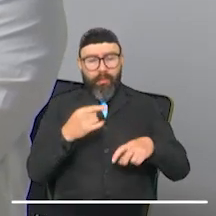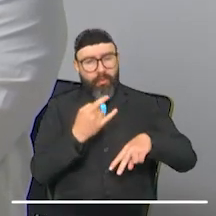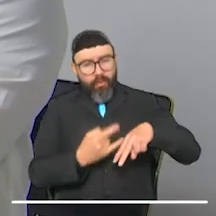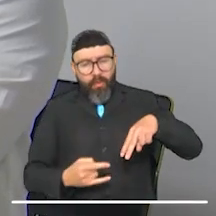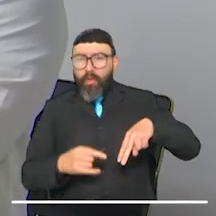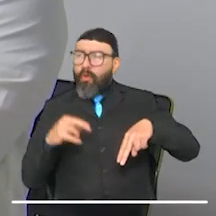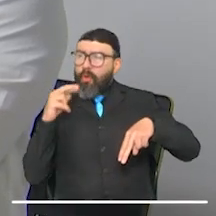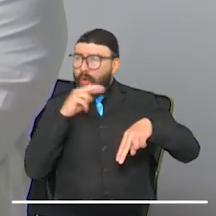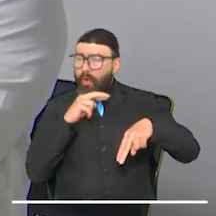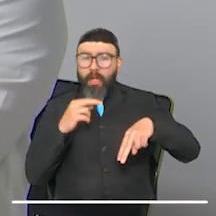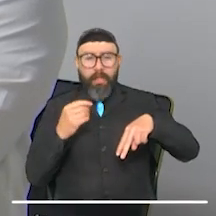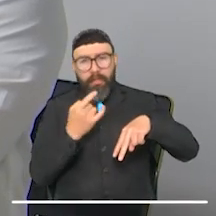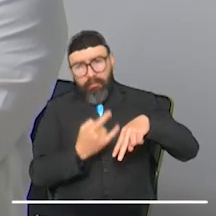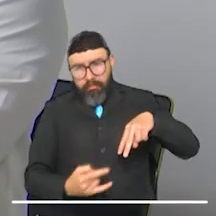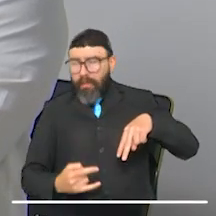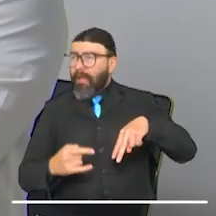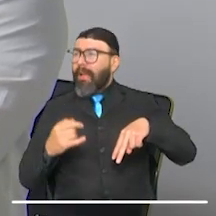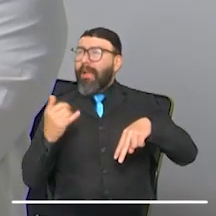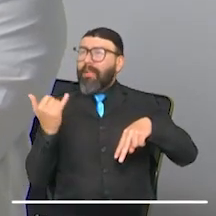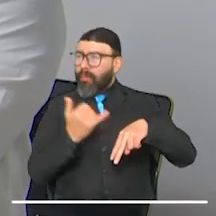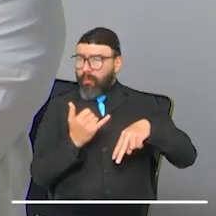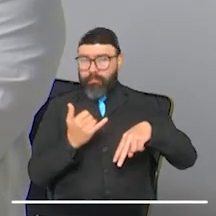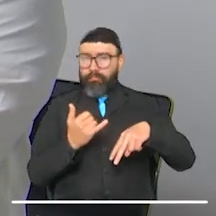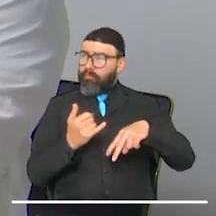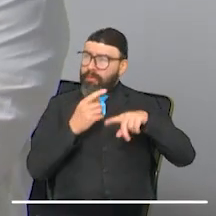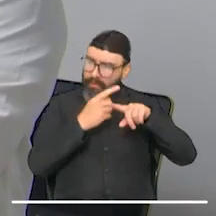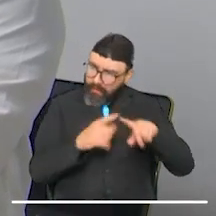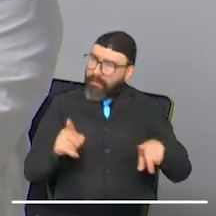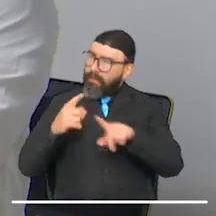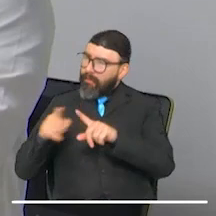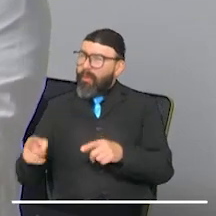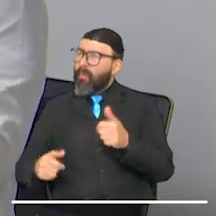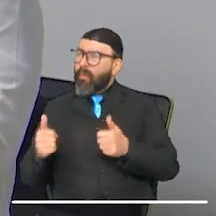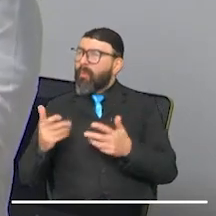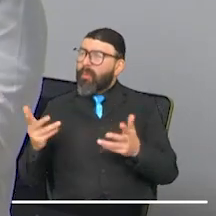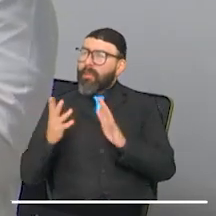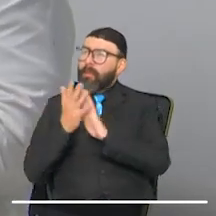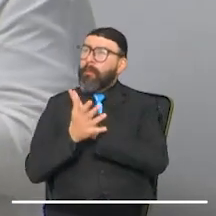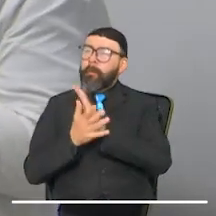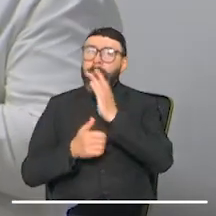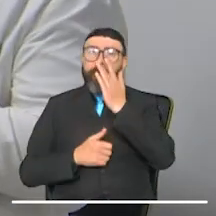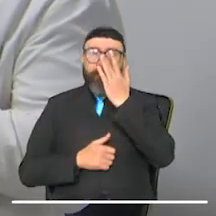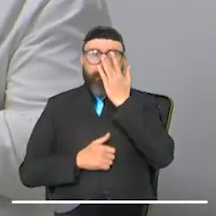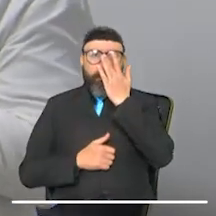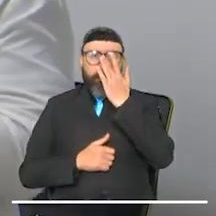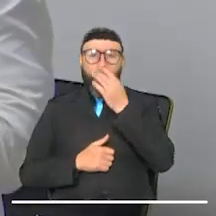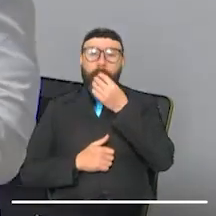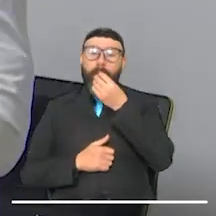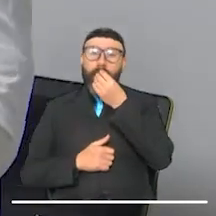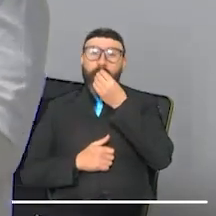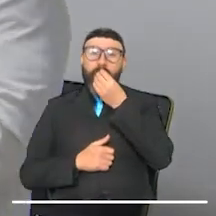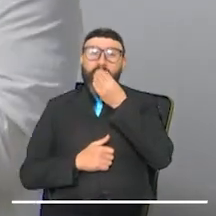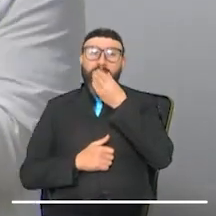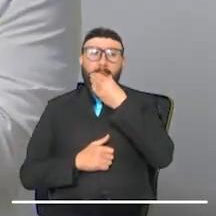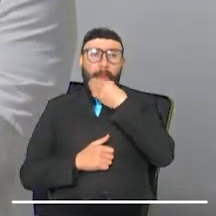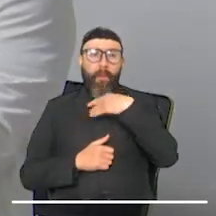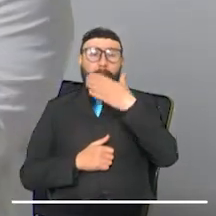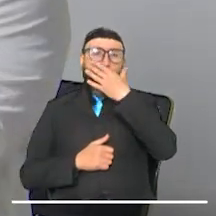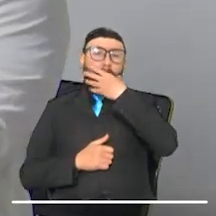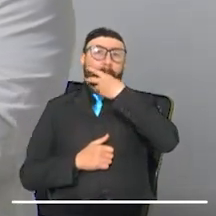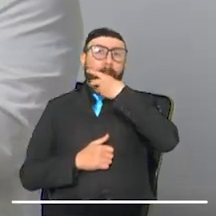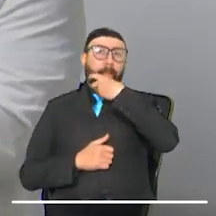de las enfermedades de la arteria y de las enfermedades de las venas correcto hay una